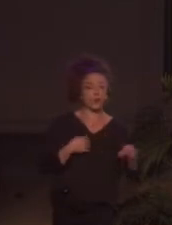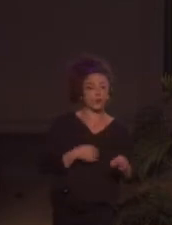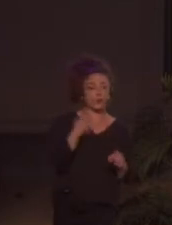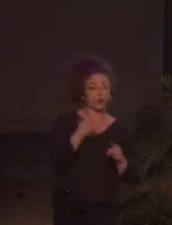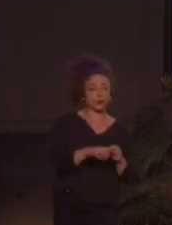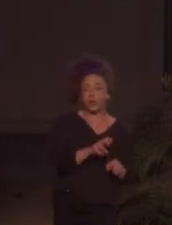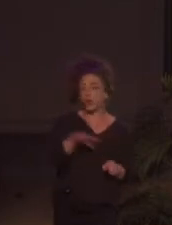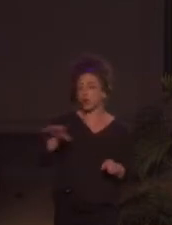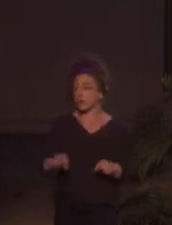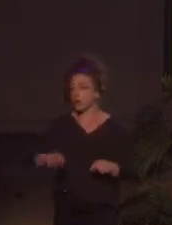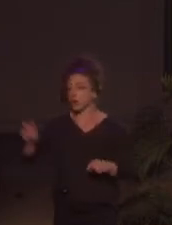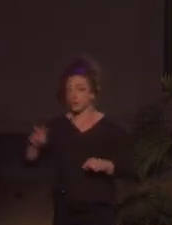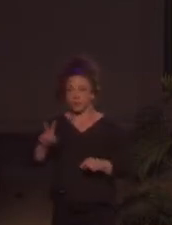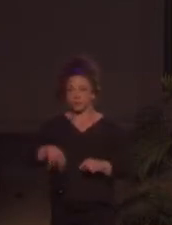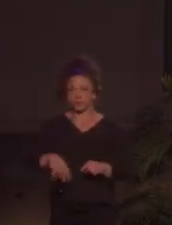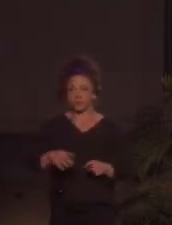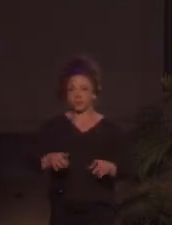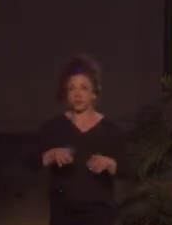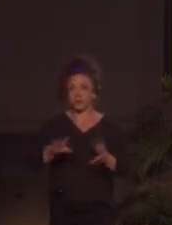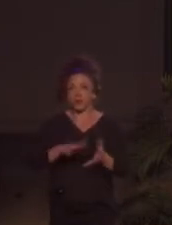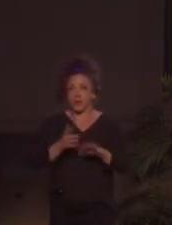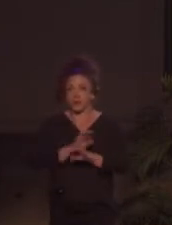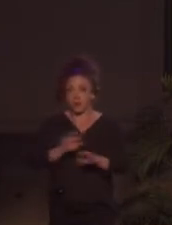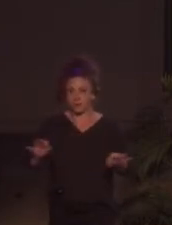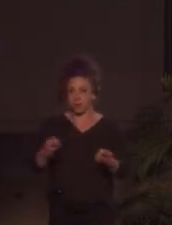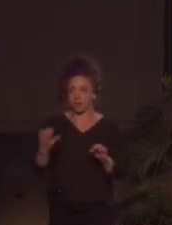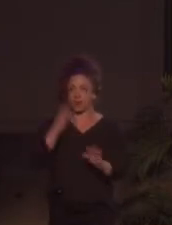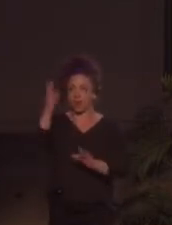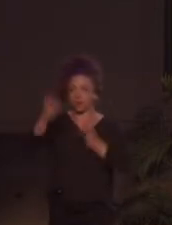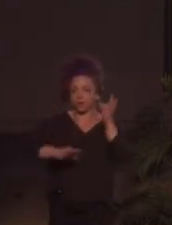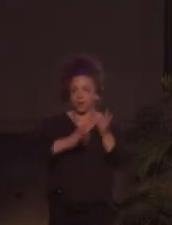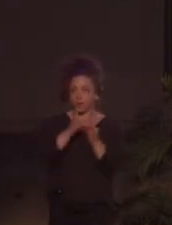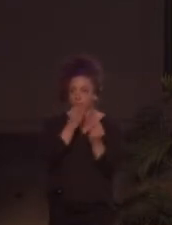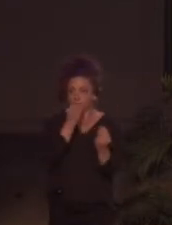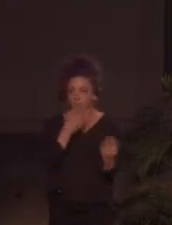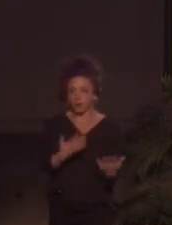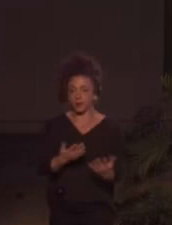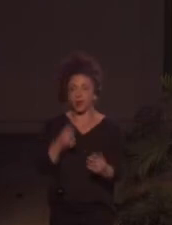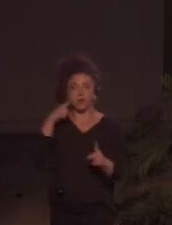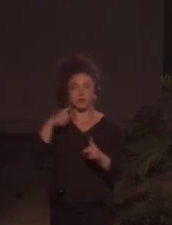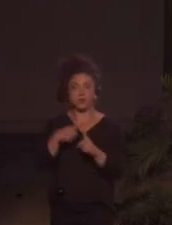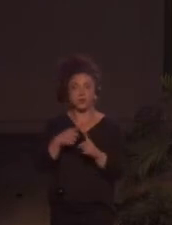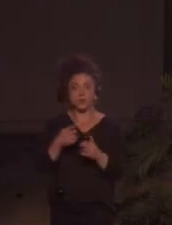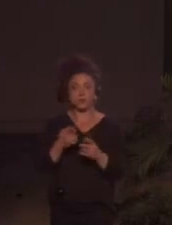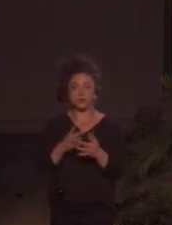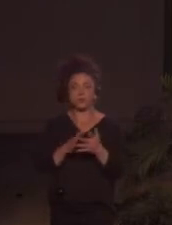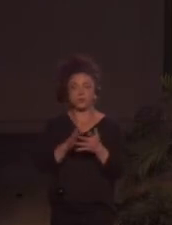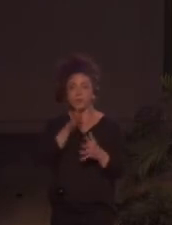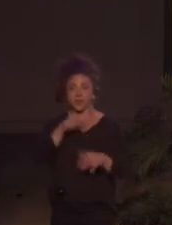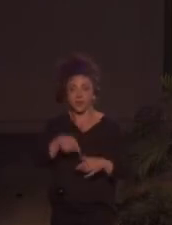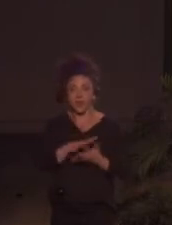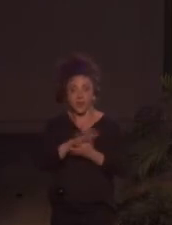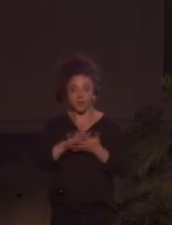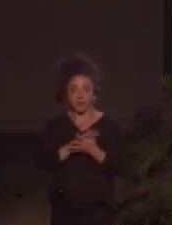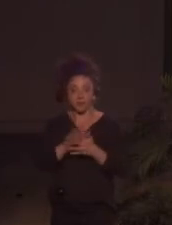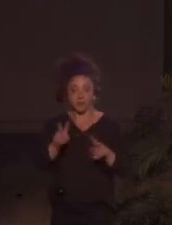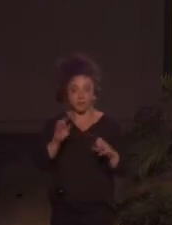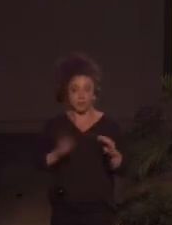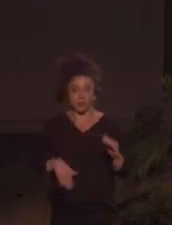kalera atera, ez? Eta igual hortaz gutxitze egin da bestearen alde, eta horregatik gaizki ulertu da, badago diapo